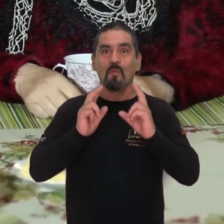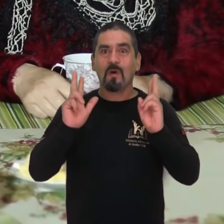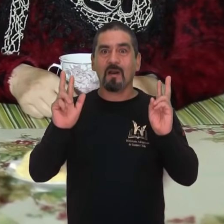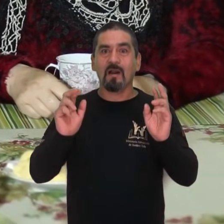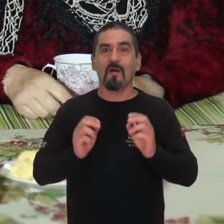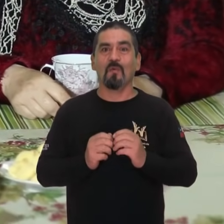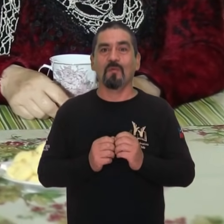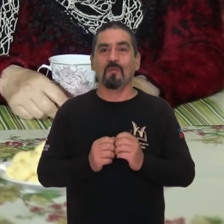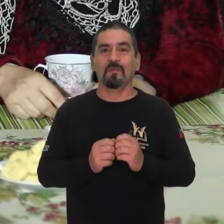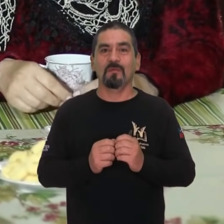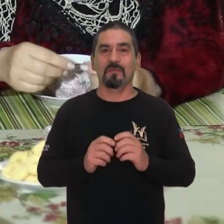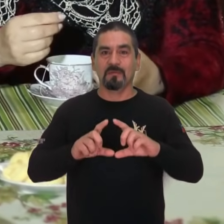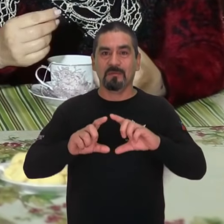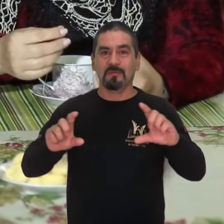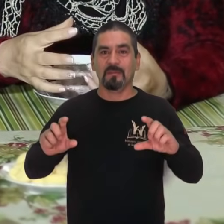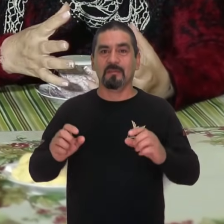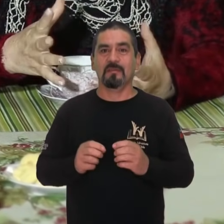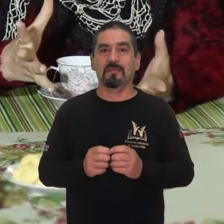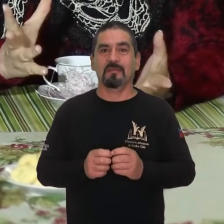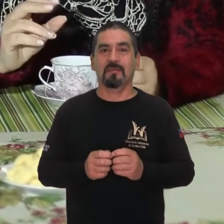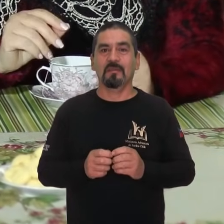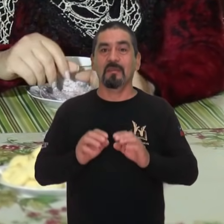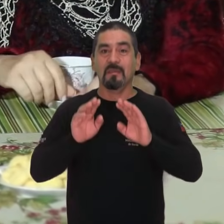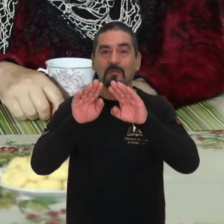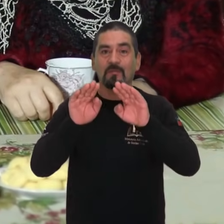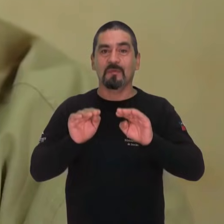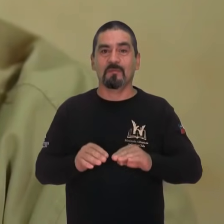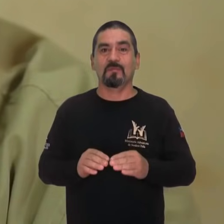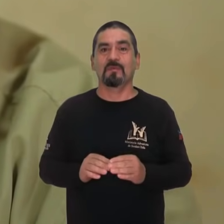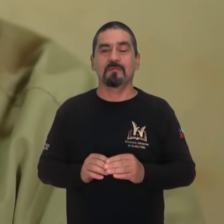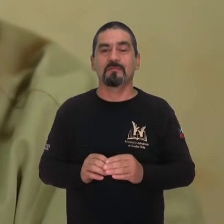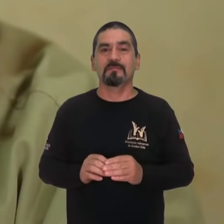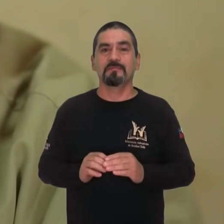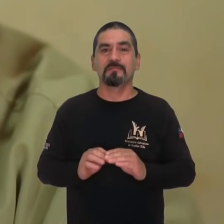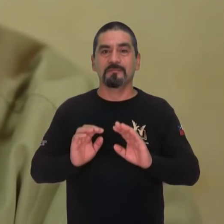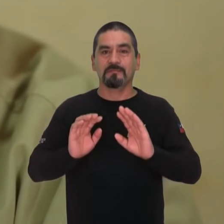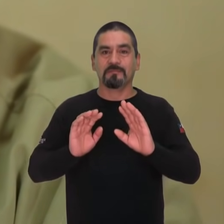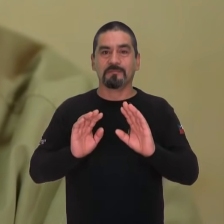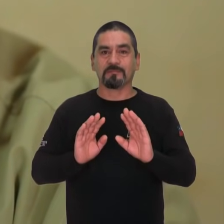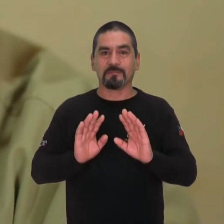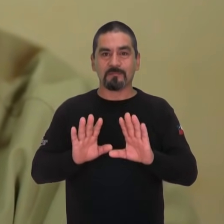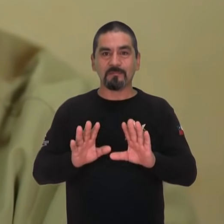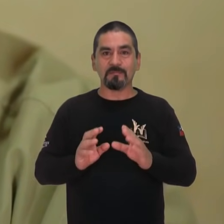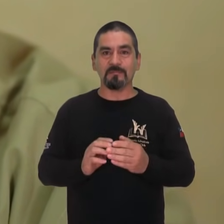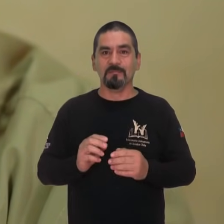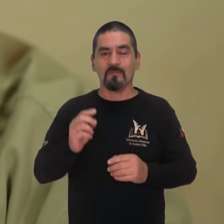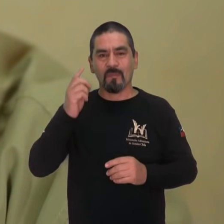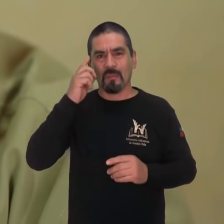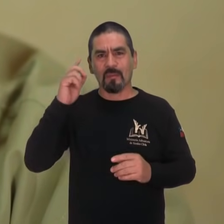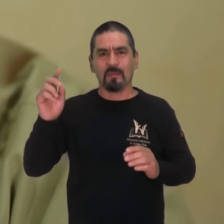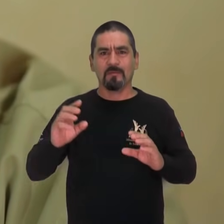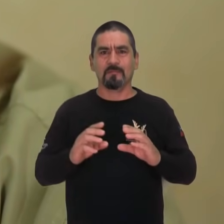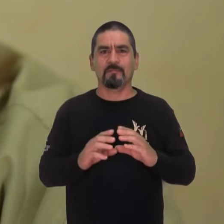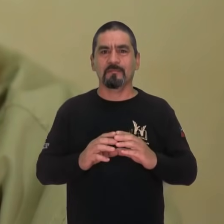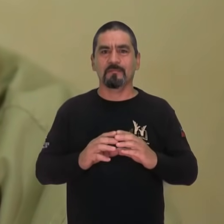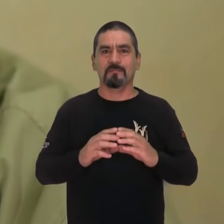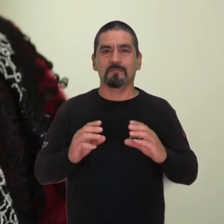¡Increíble! El cheque es el mismo valor del diezmo. Y tanto que te costó devolver el